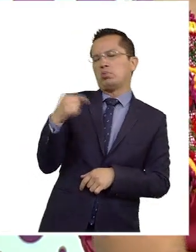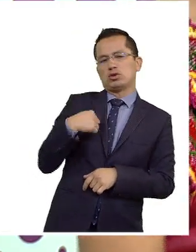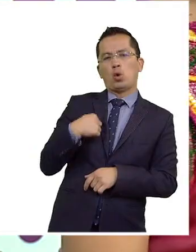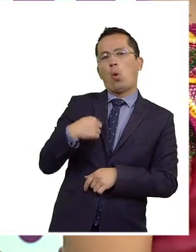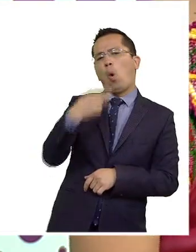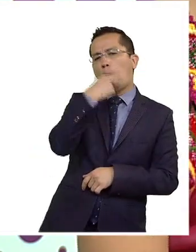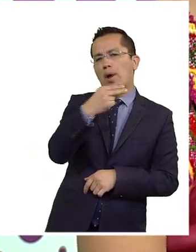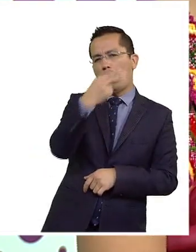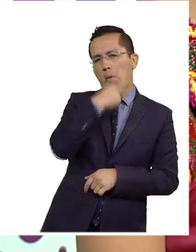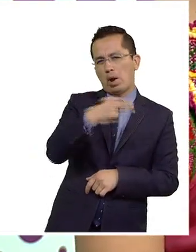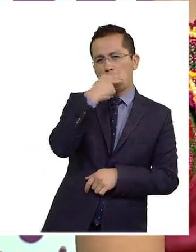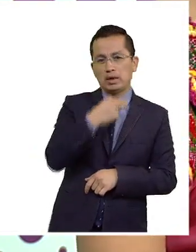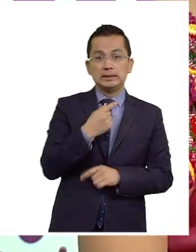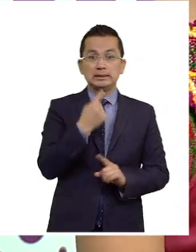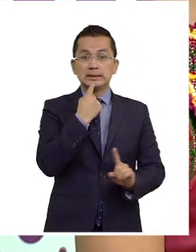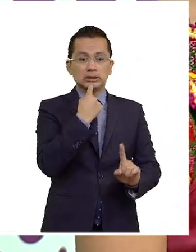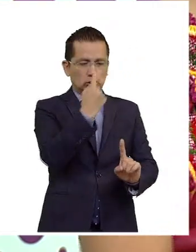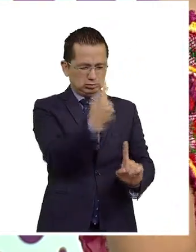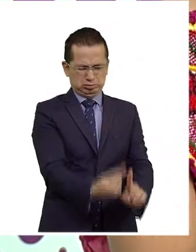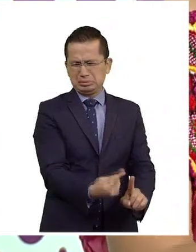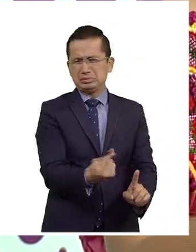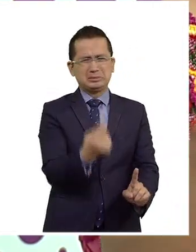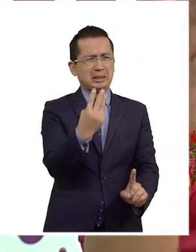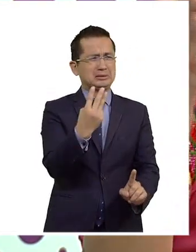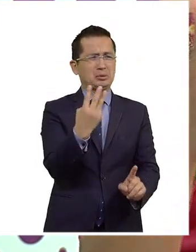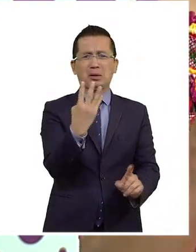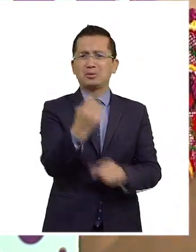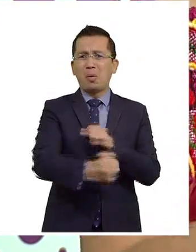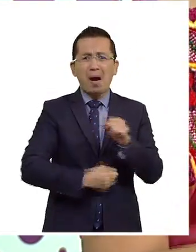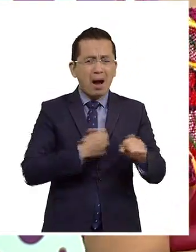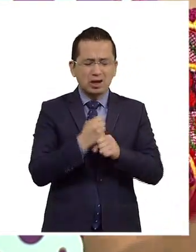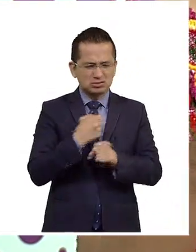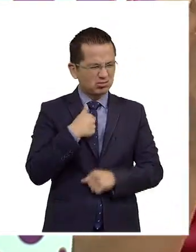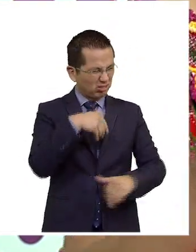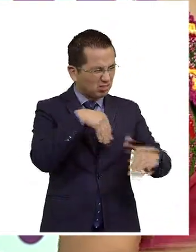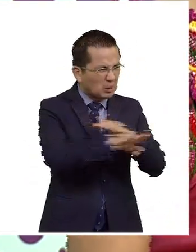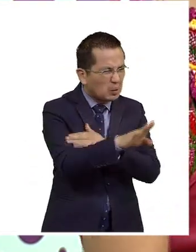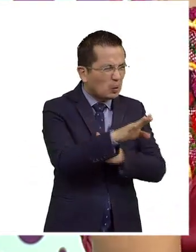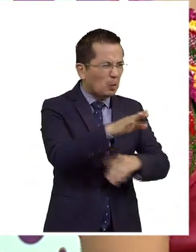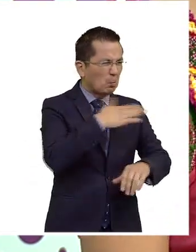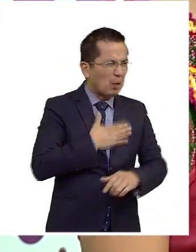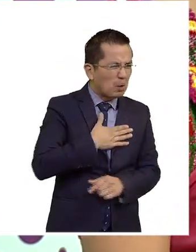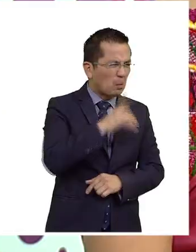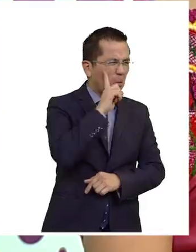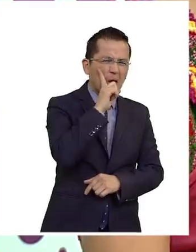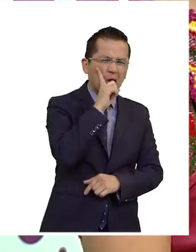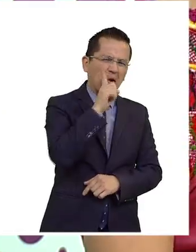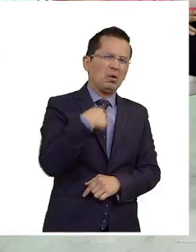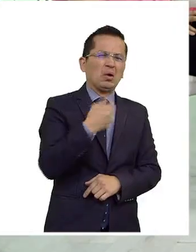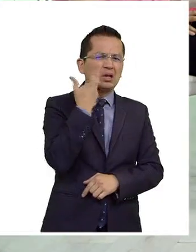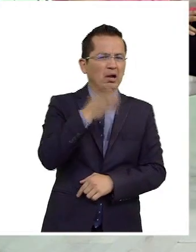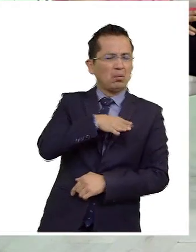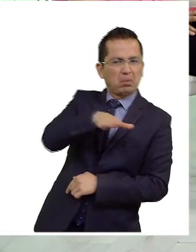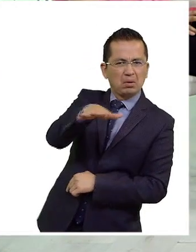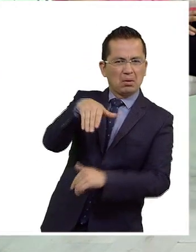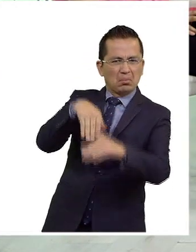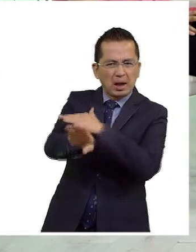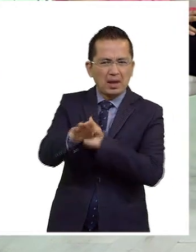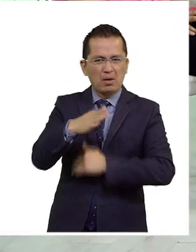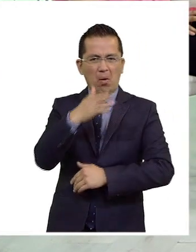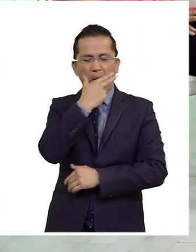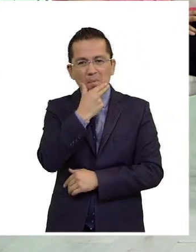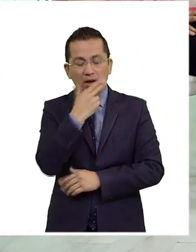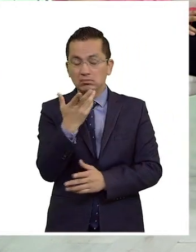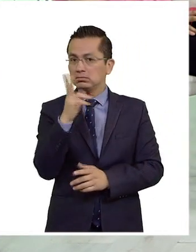pues desde los 3 años, 3, 4, o sea, durante su crecimiento así fue y eso se repite continuamente en las